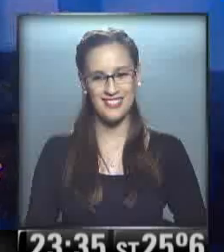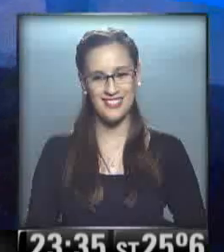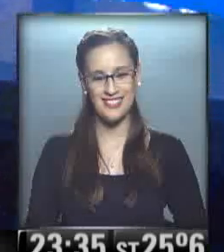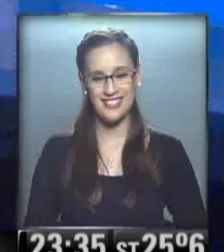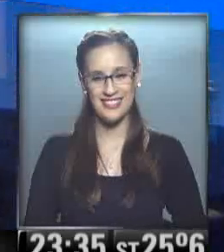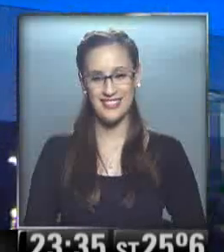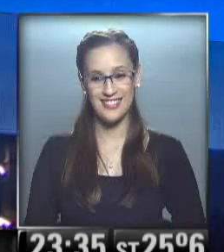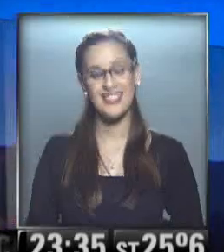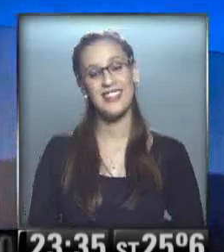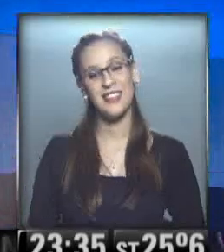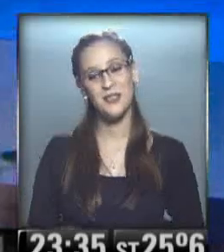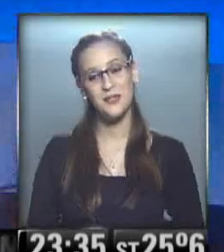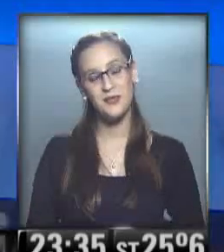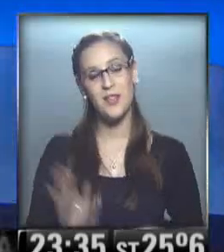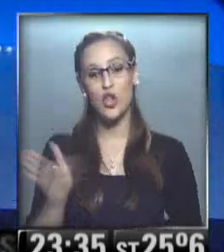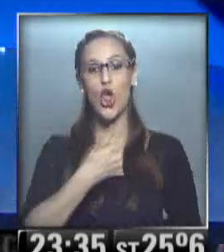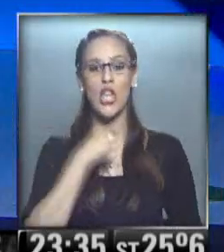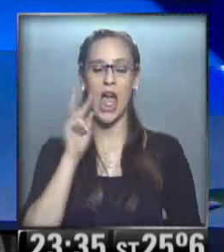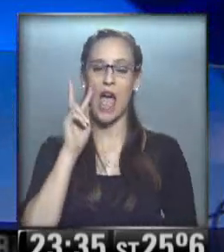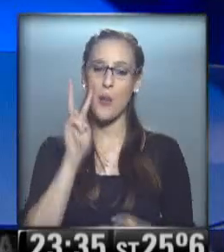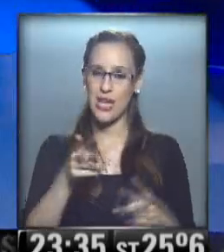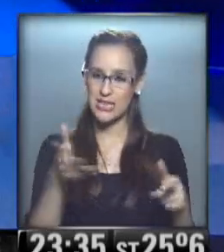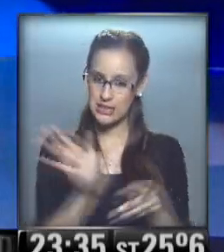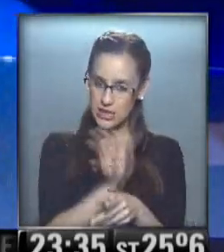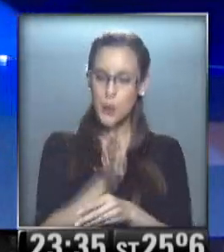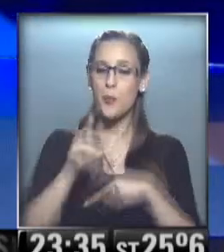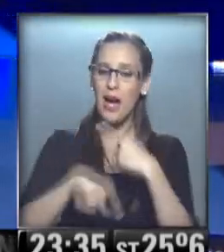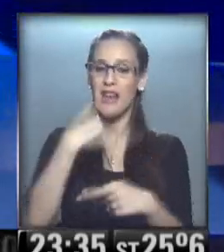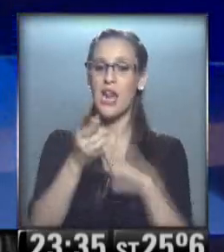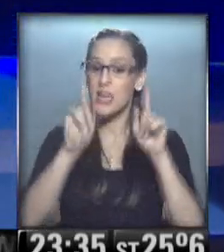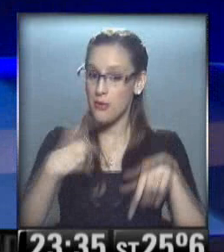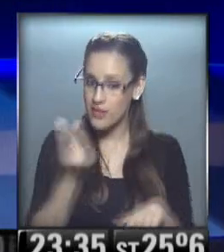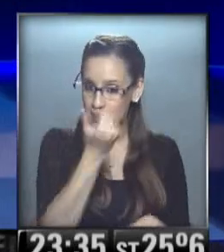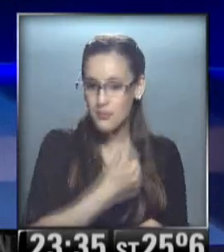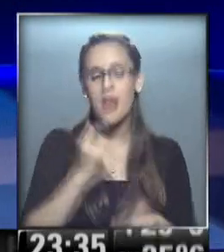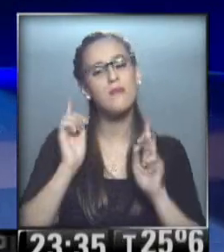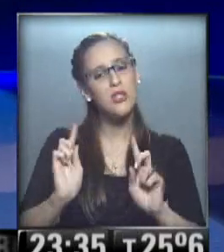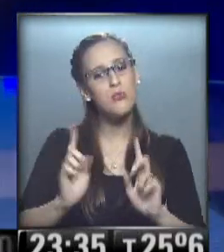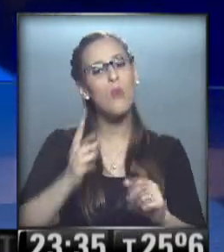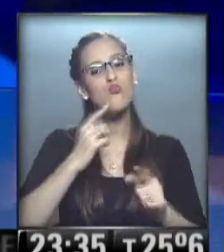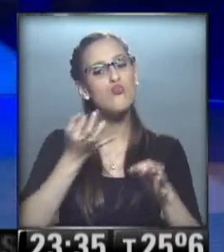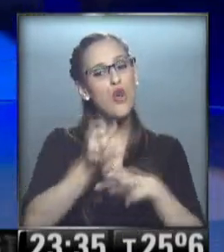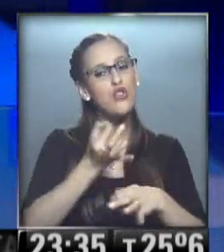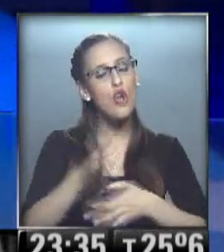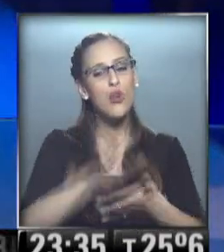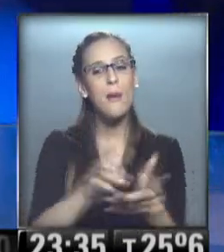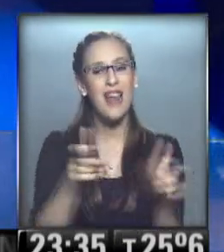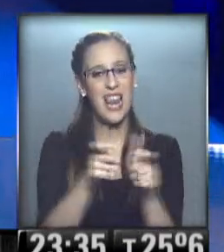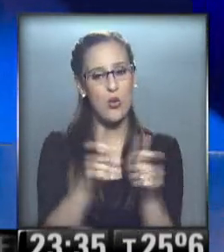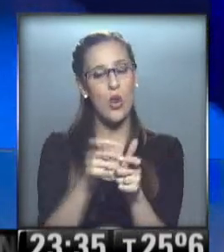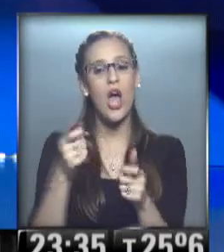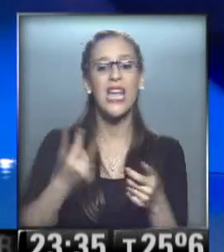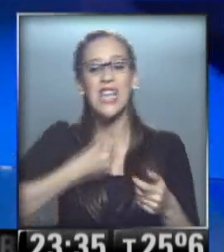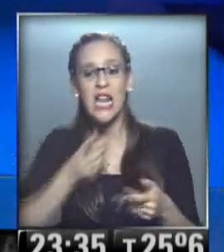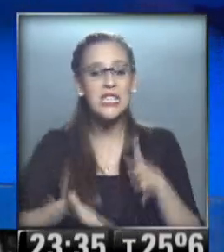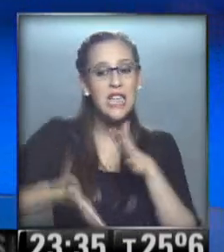hoy. Por supuesto, para todos los que quieran ir al cine a partir de mañana y obviamente el fin de semana, aquí estaban los recomendados de Gabriela Radiche. Y los que quieren